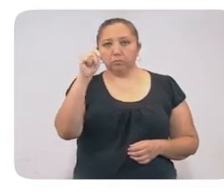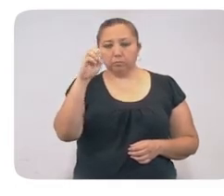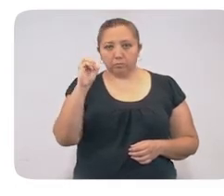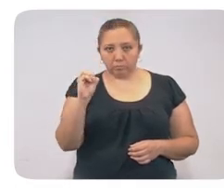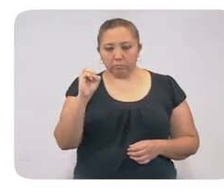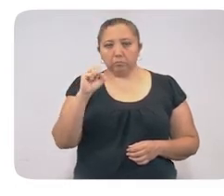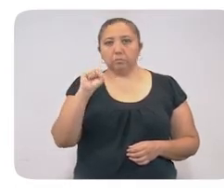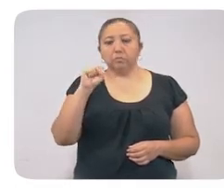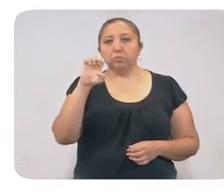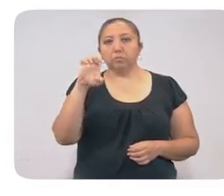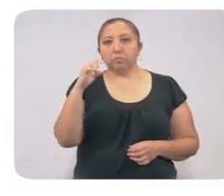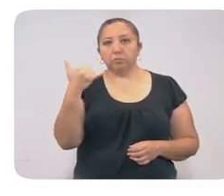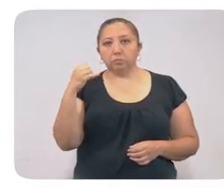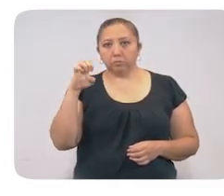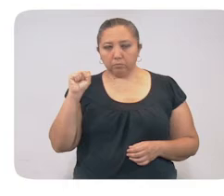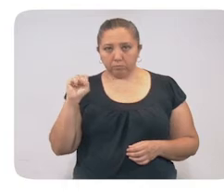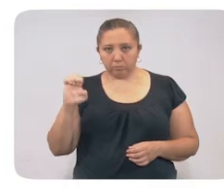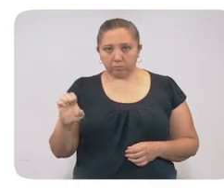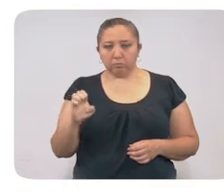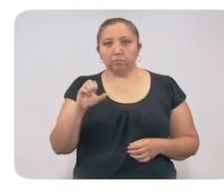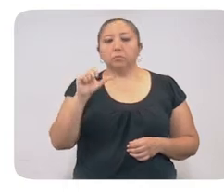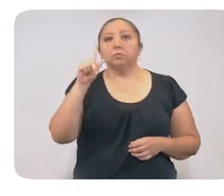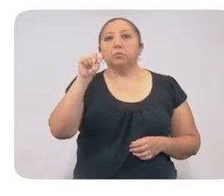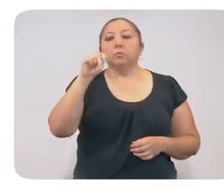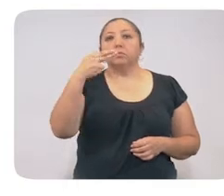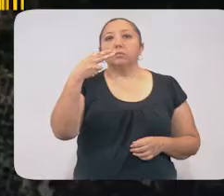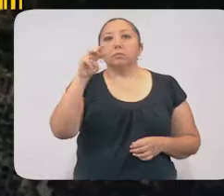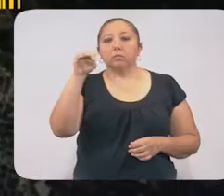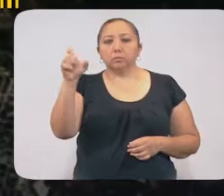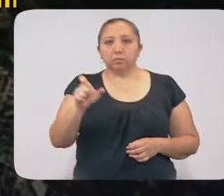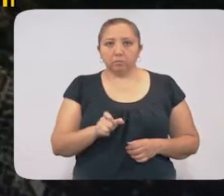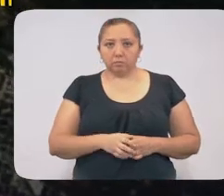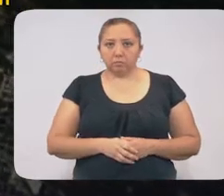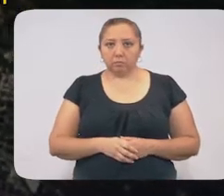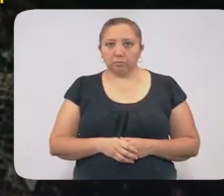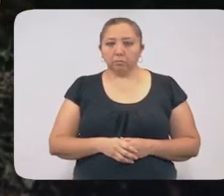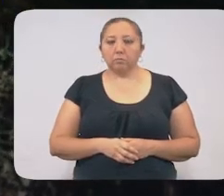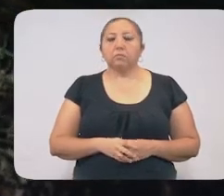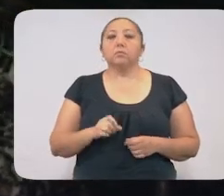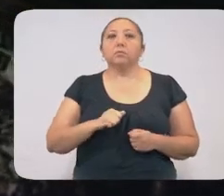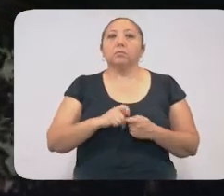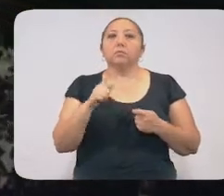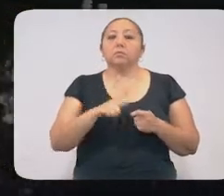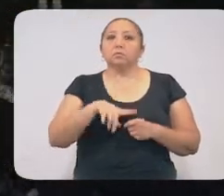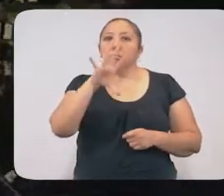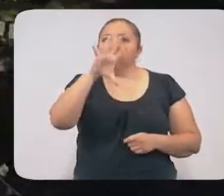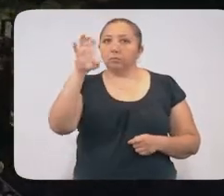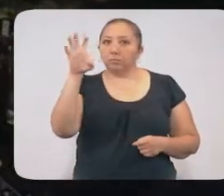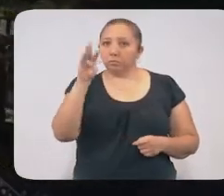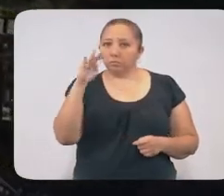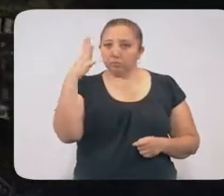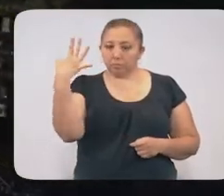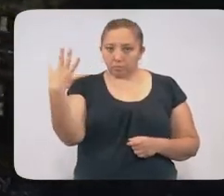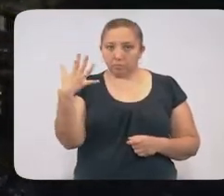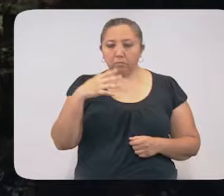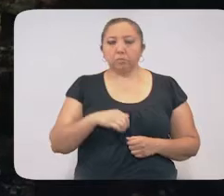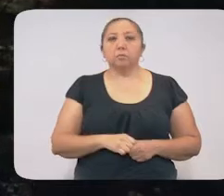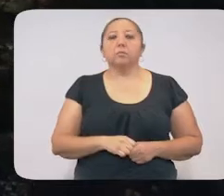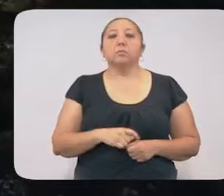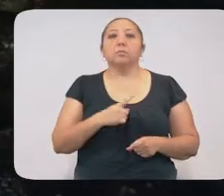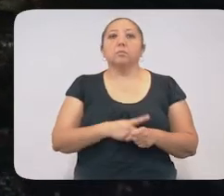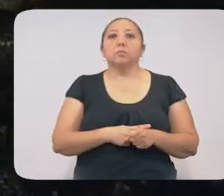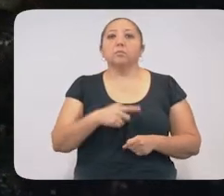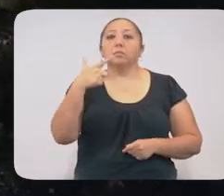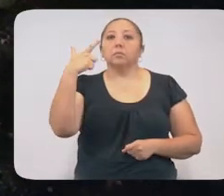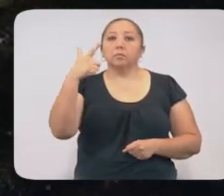Samajil, Seyé, Tamec, Tecom, Temozón y Xochel. En total ya son 595 casos positivos,